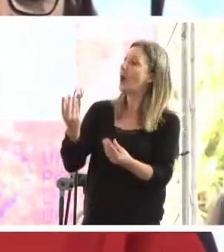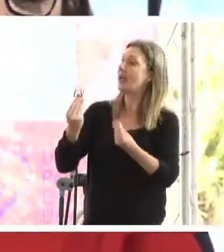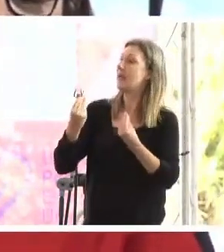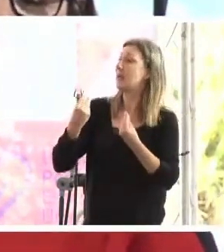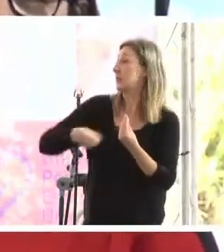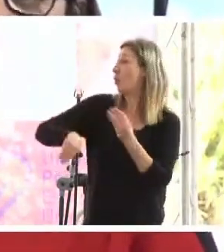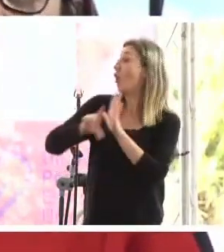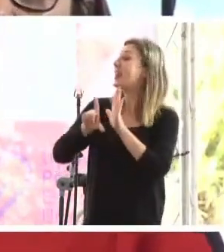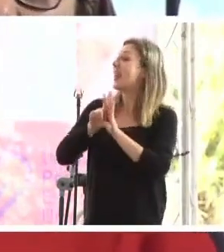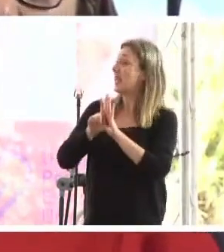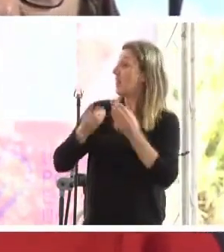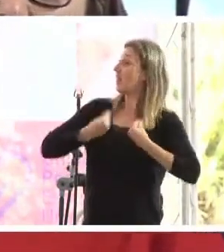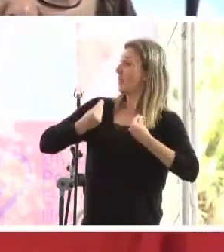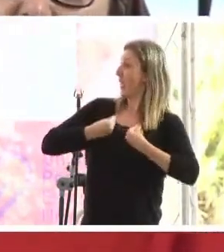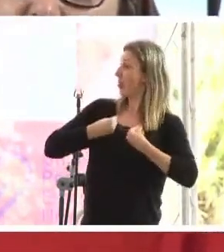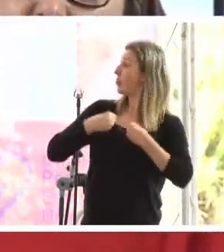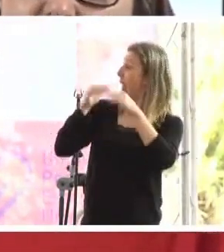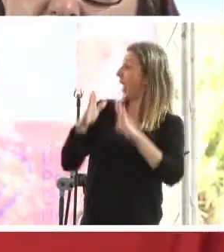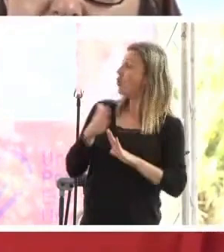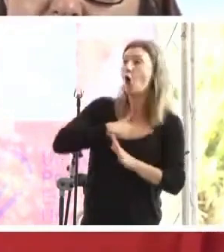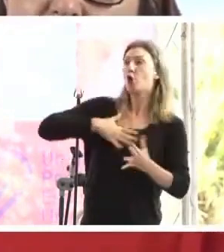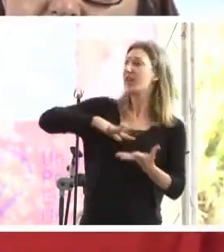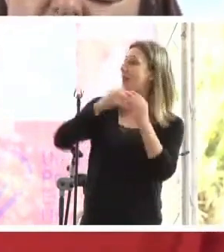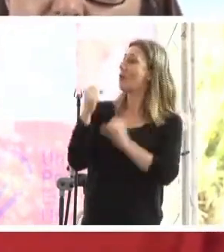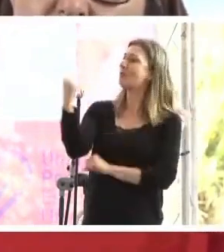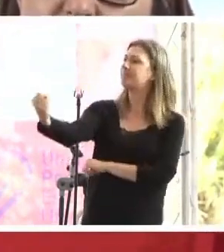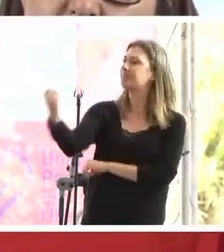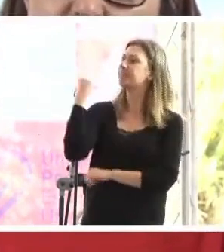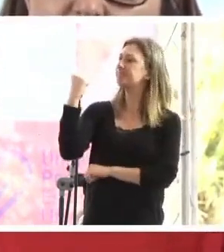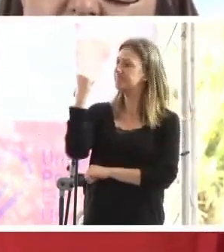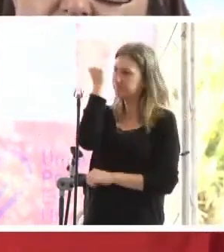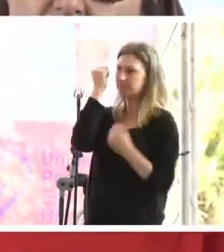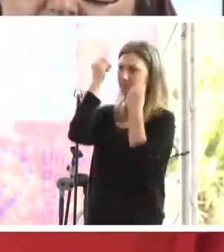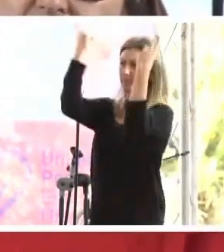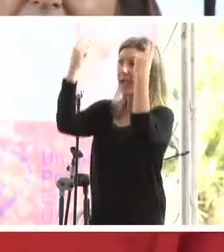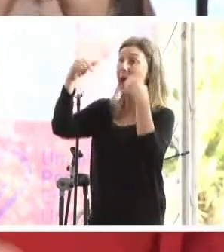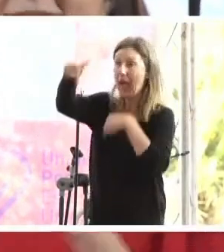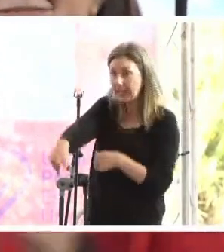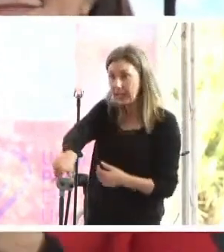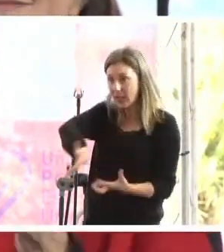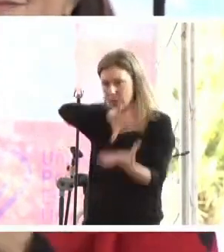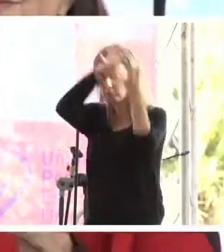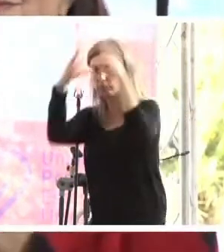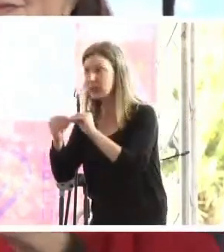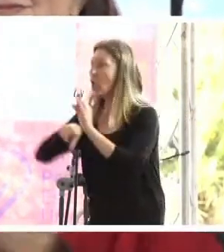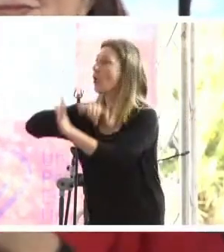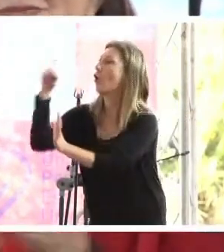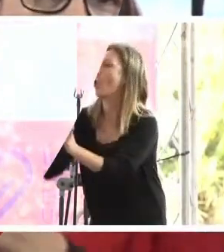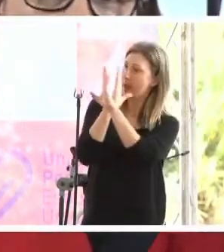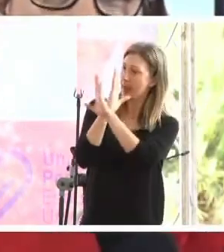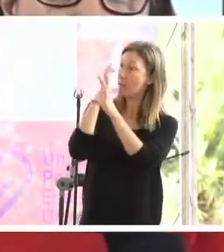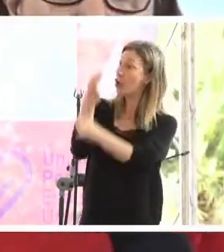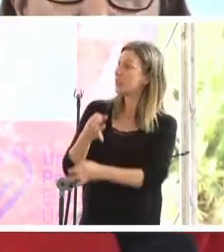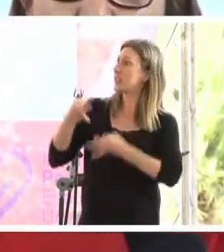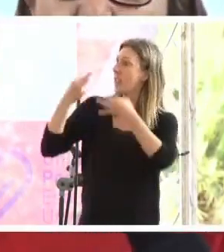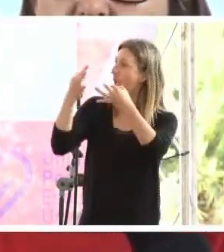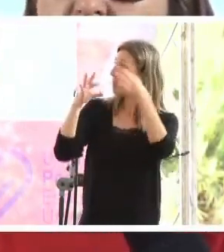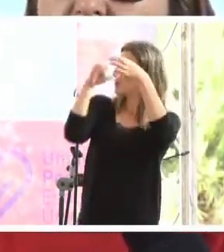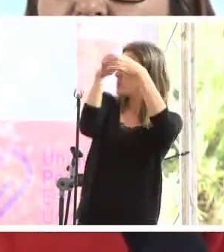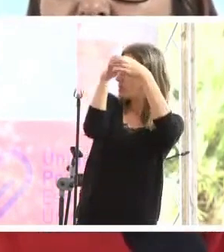ejercicio de resistencia al gobierno central, aquí se aplicará hasta la última coma de la ley de vivienda y estáis abriendo camino. Porque